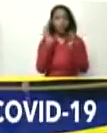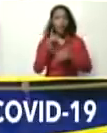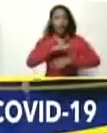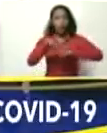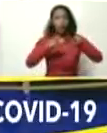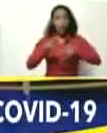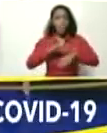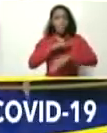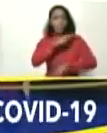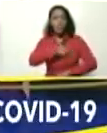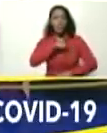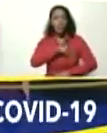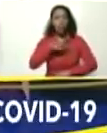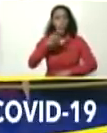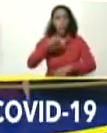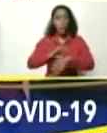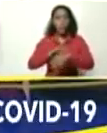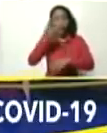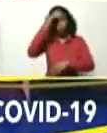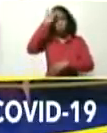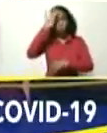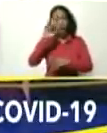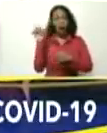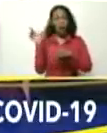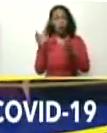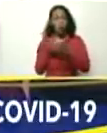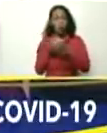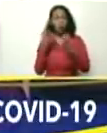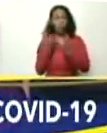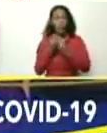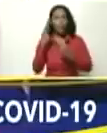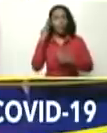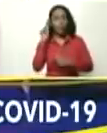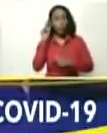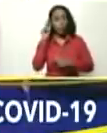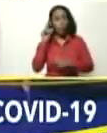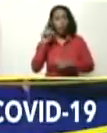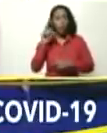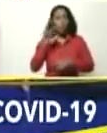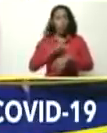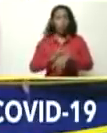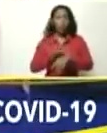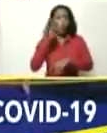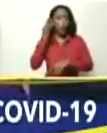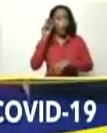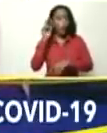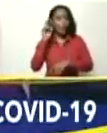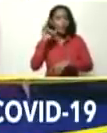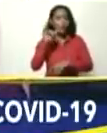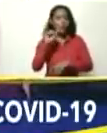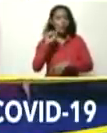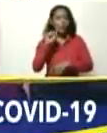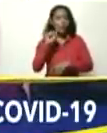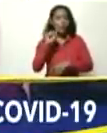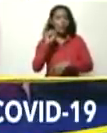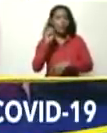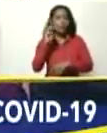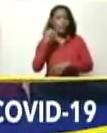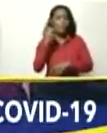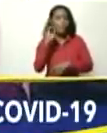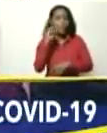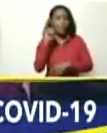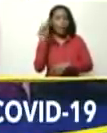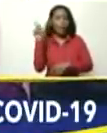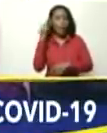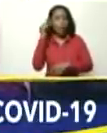Misión Médica Cubana, compañera doctora Yasmín Almanza, pura mujer, para